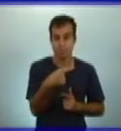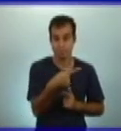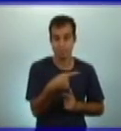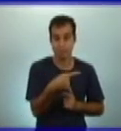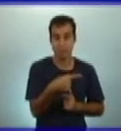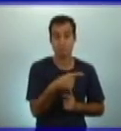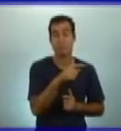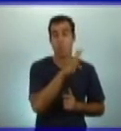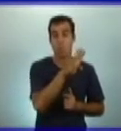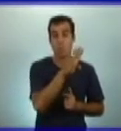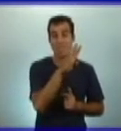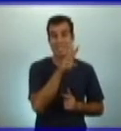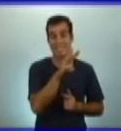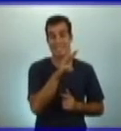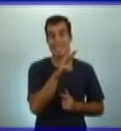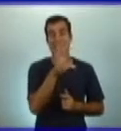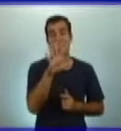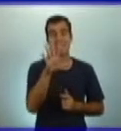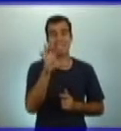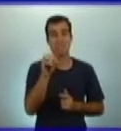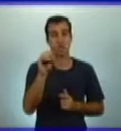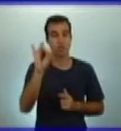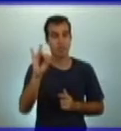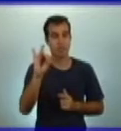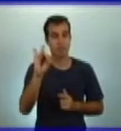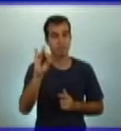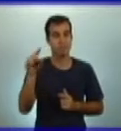43.507 de